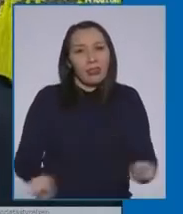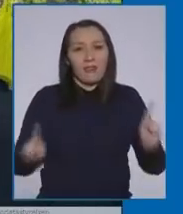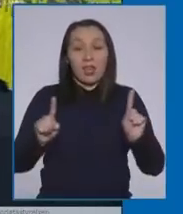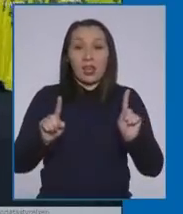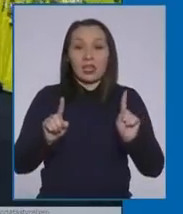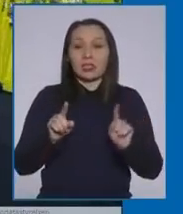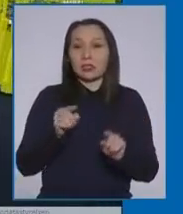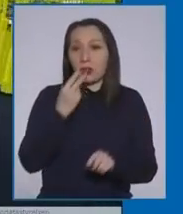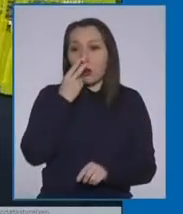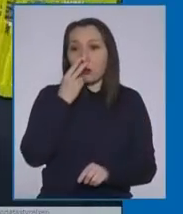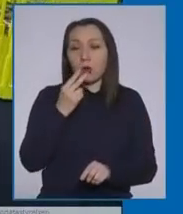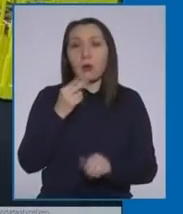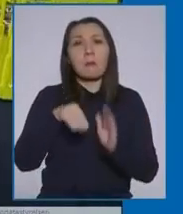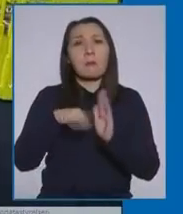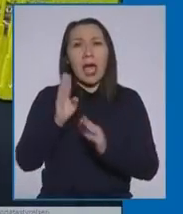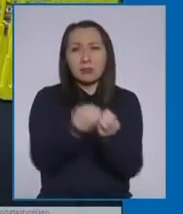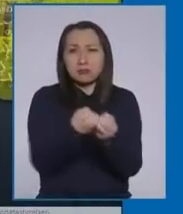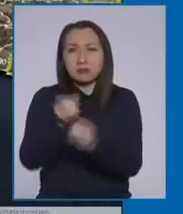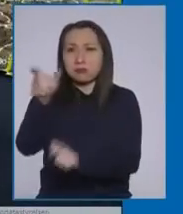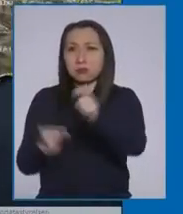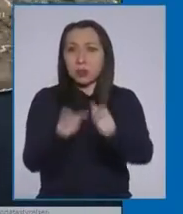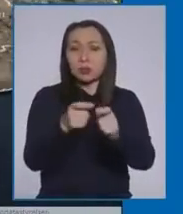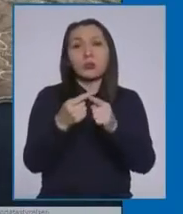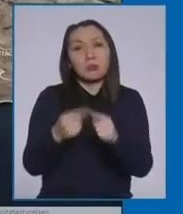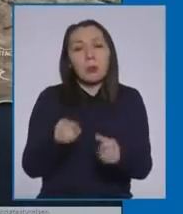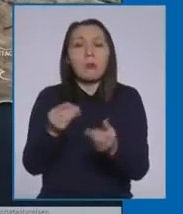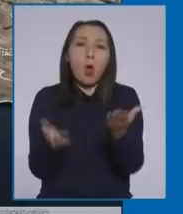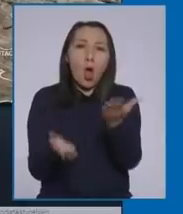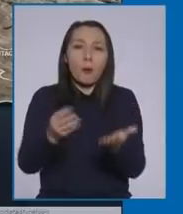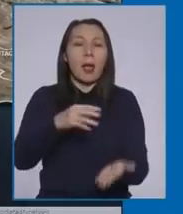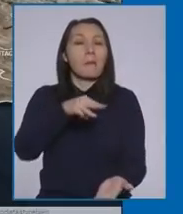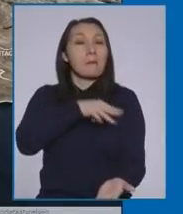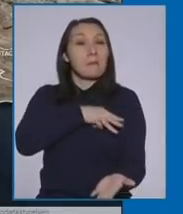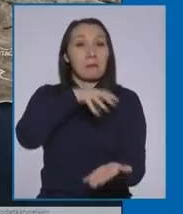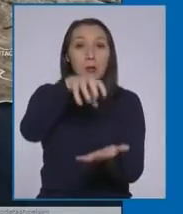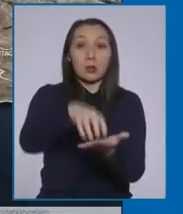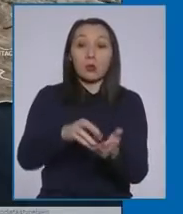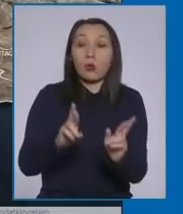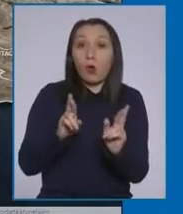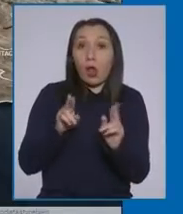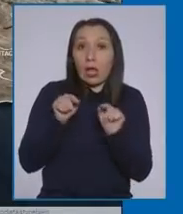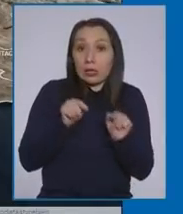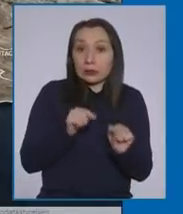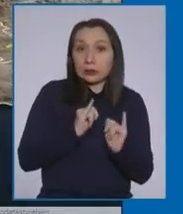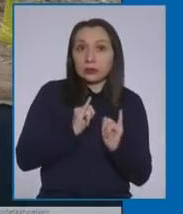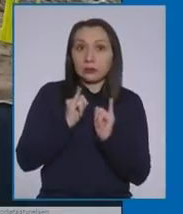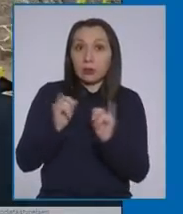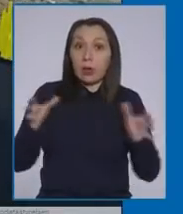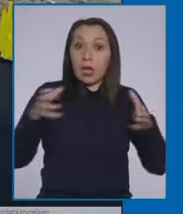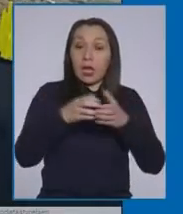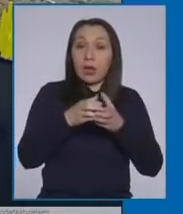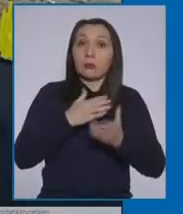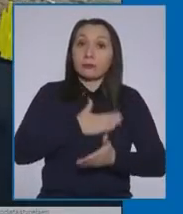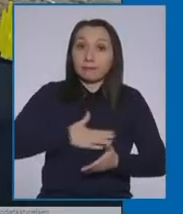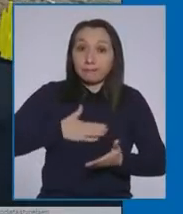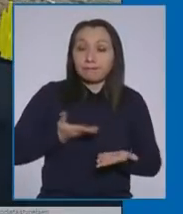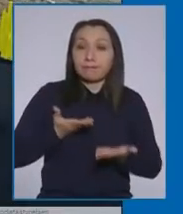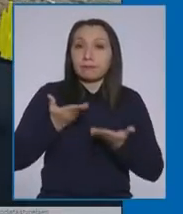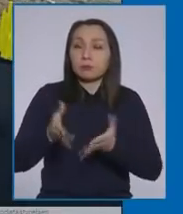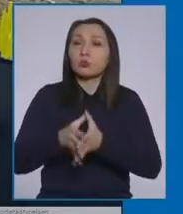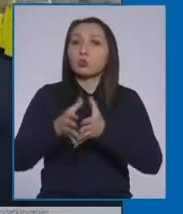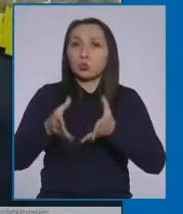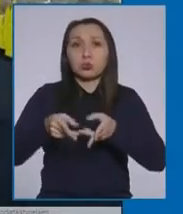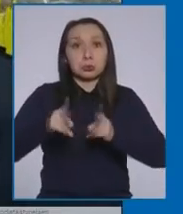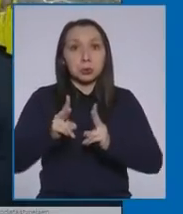principales centros poblados en relación a la región metropolitana, y esperamos que esta información, y como equipo esperamos que esta información sea de